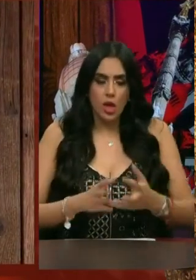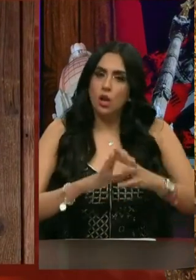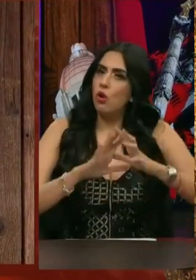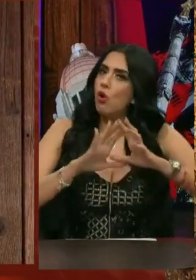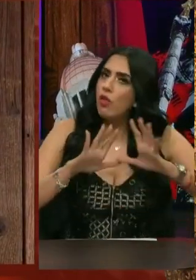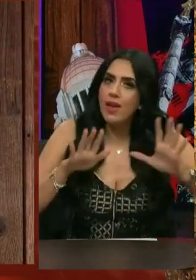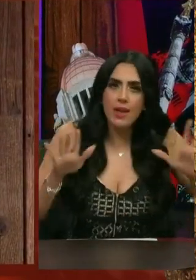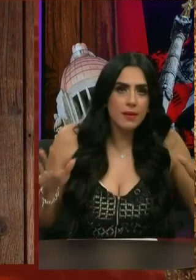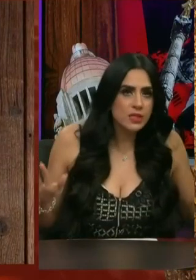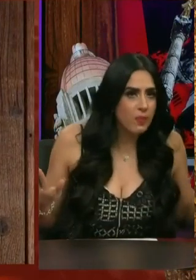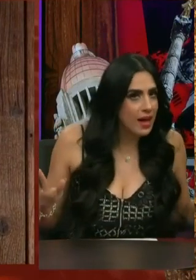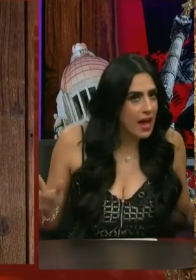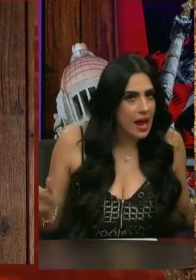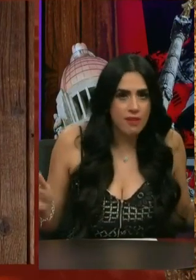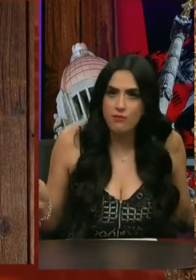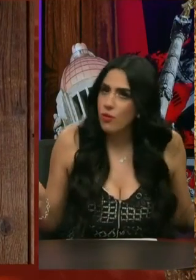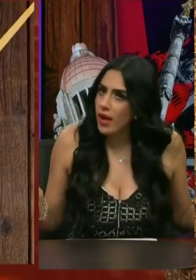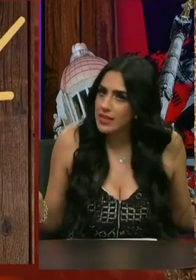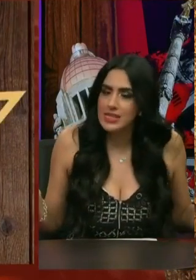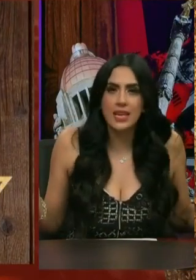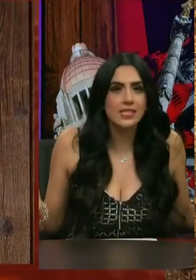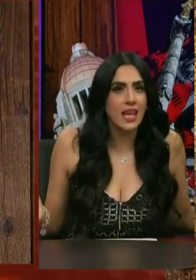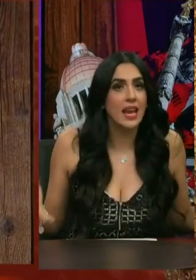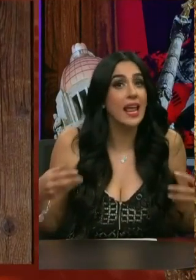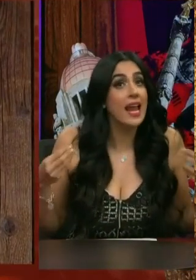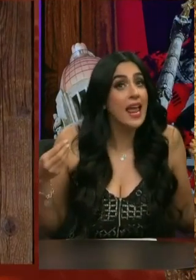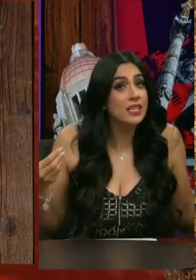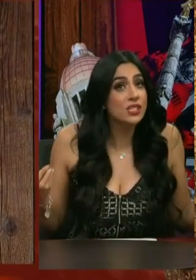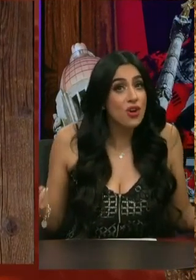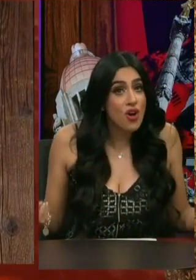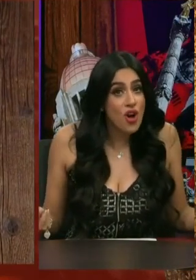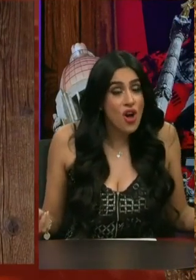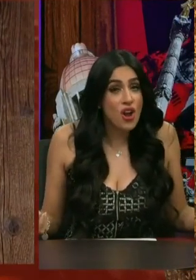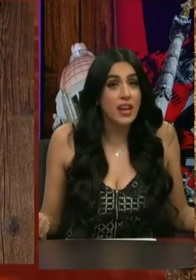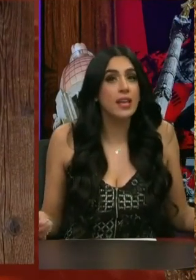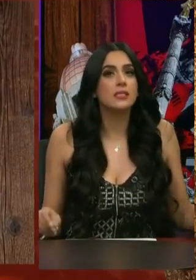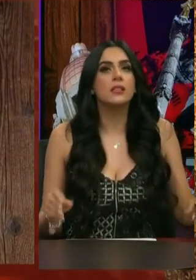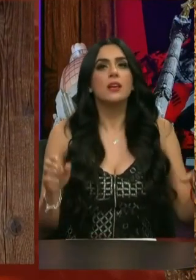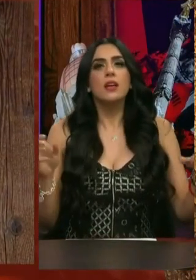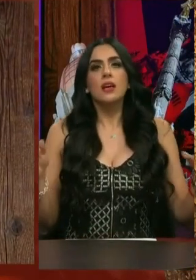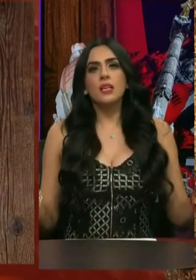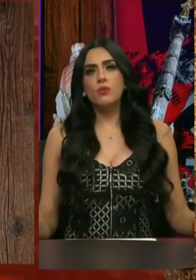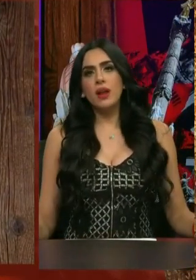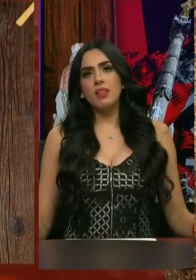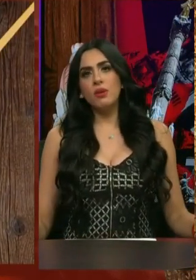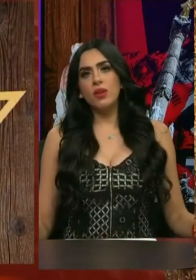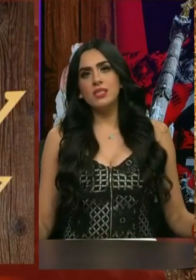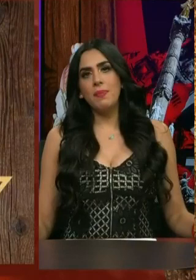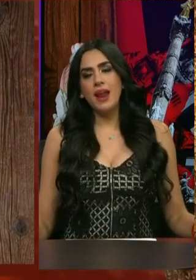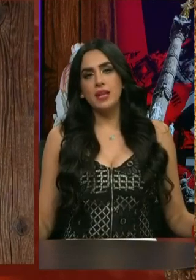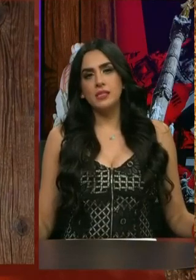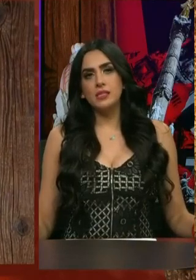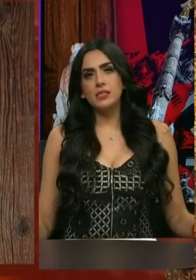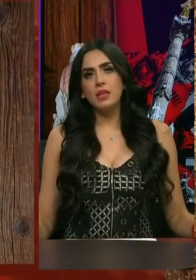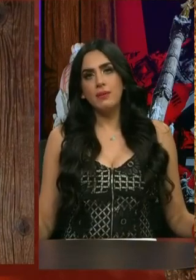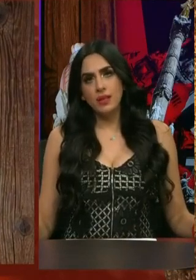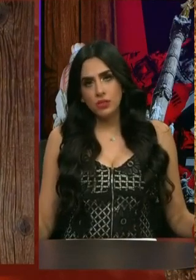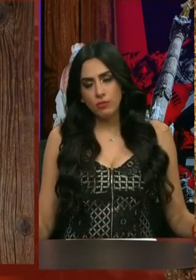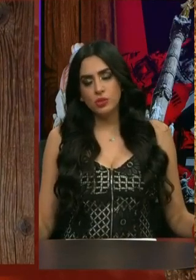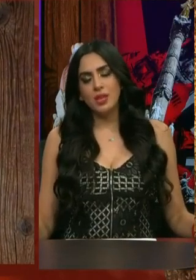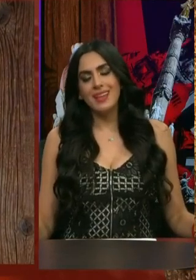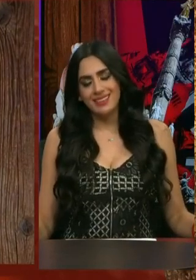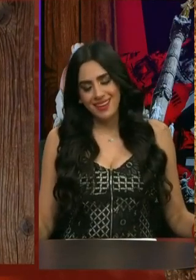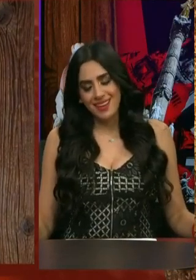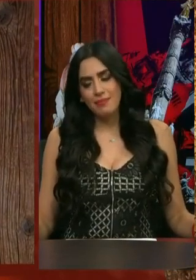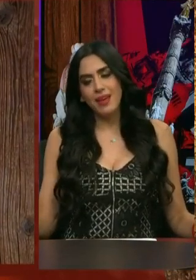Verde, no debes pagar influencers en elecciones. Haz 40 millones de planas y verás